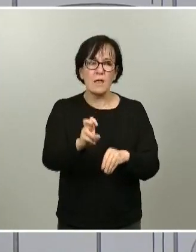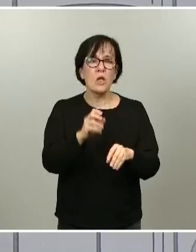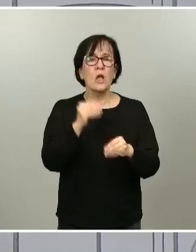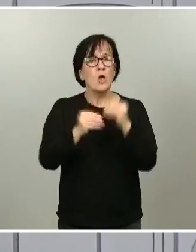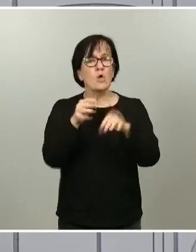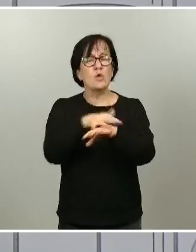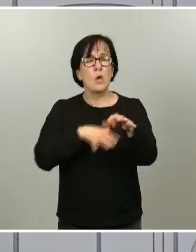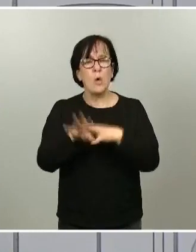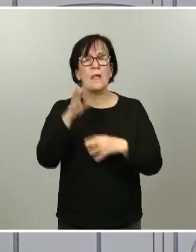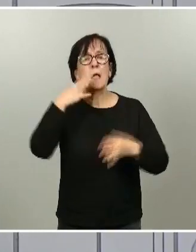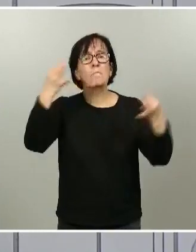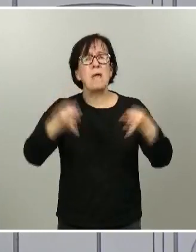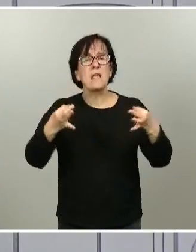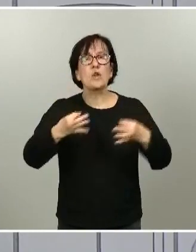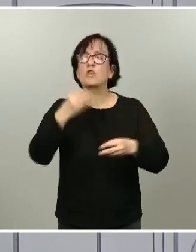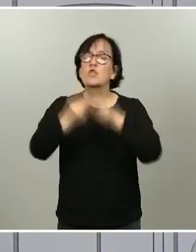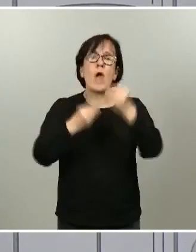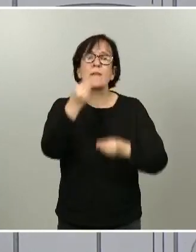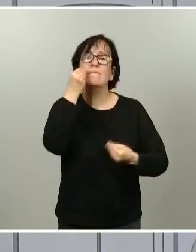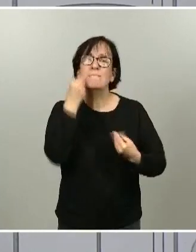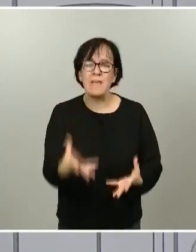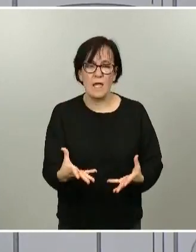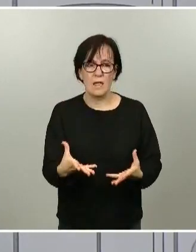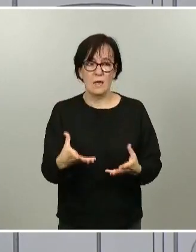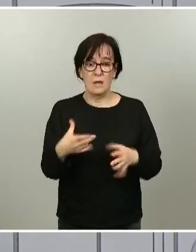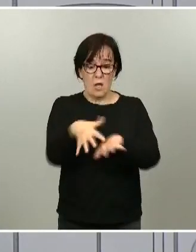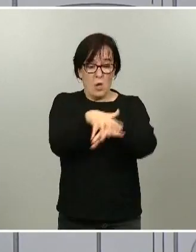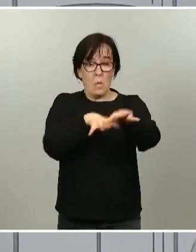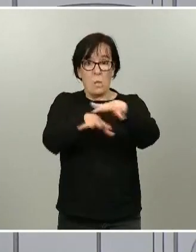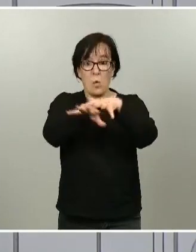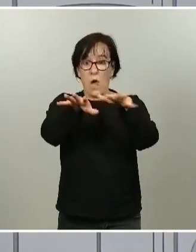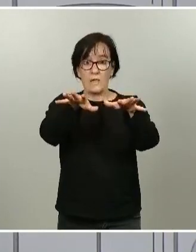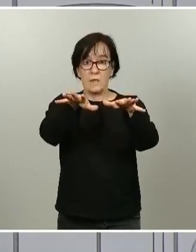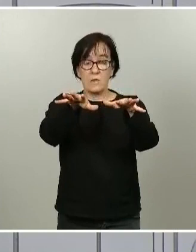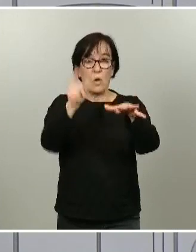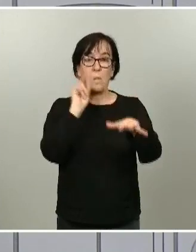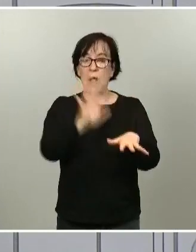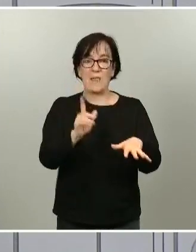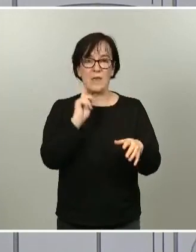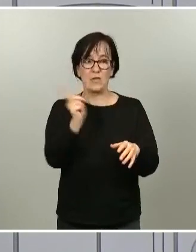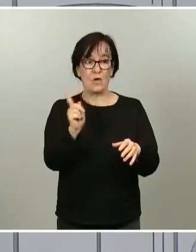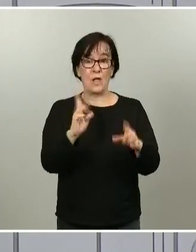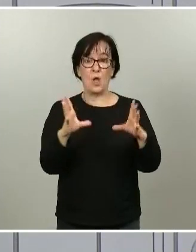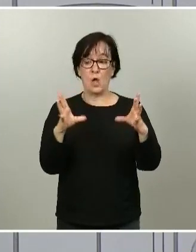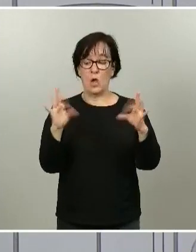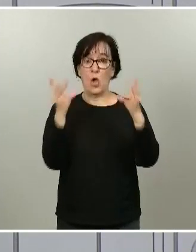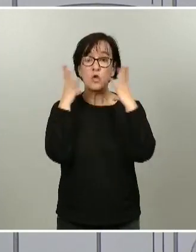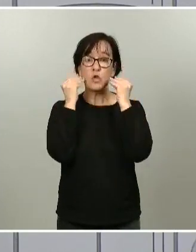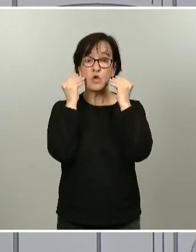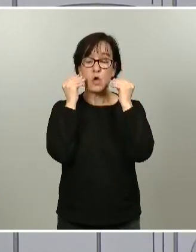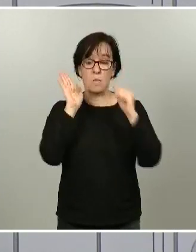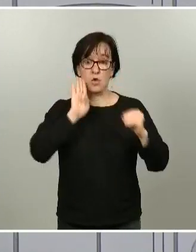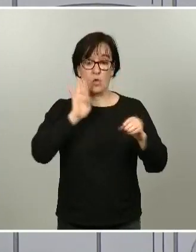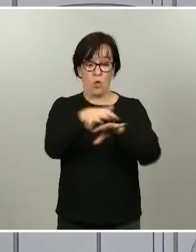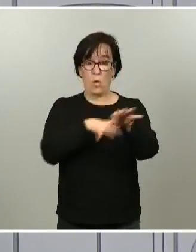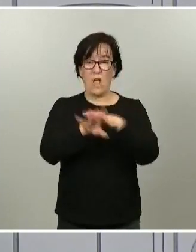se hace muy bien. Mientras los llevamos puestos es como si no los lleváramos. Si nos tocamos la cara con los guantes sucios es lo mismo que